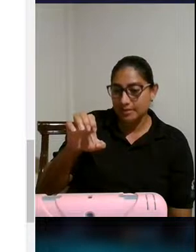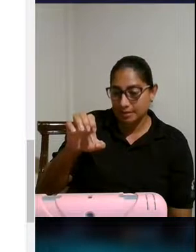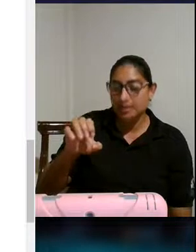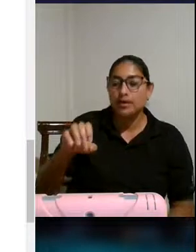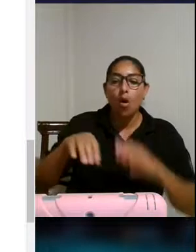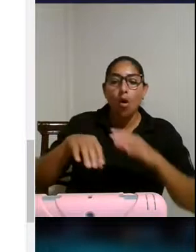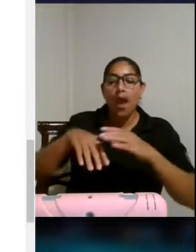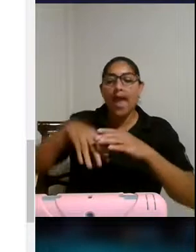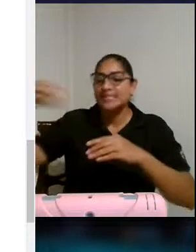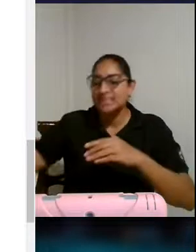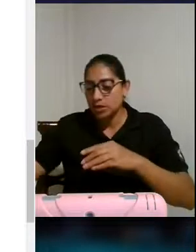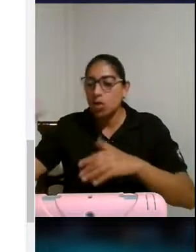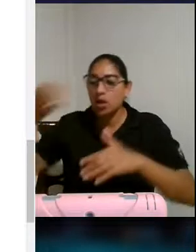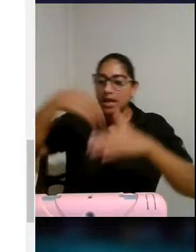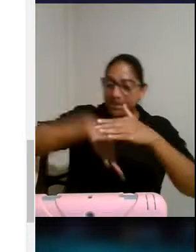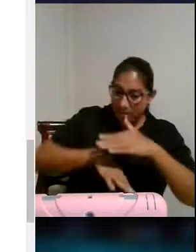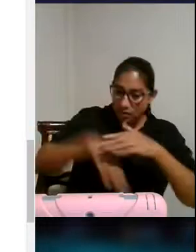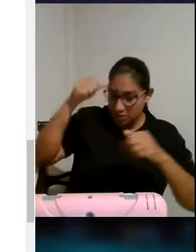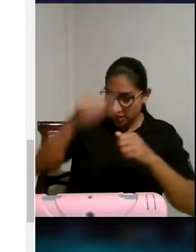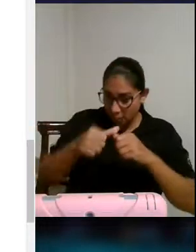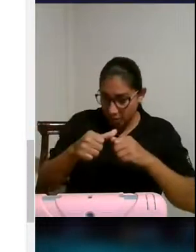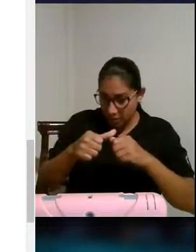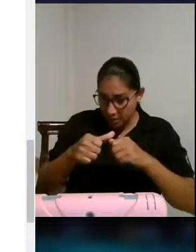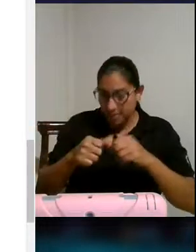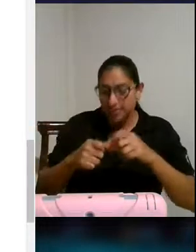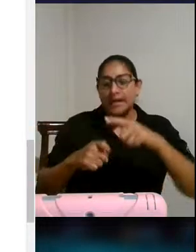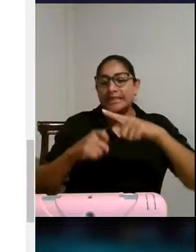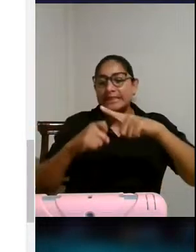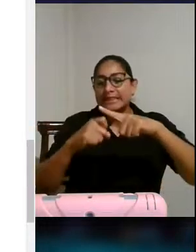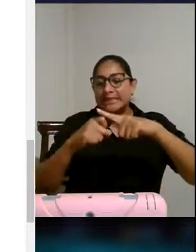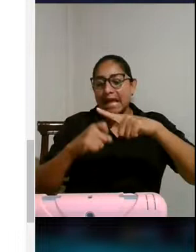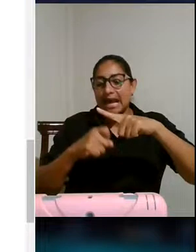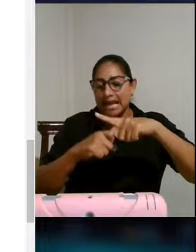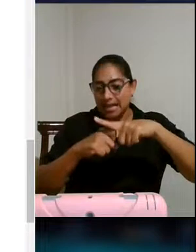derivada, ¿ok? Utilizando esta fórmula que está acá.